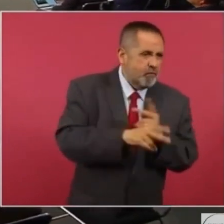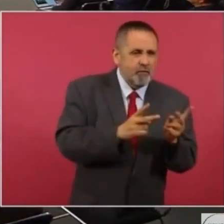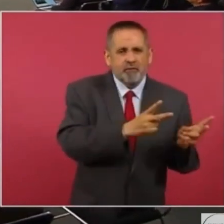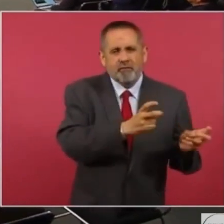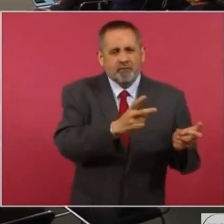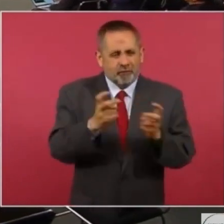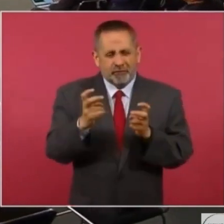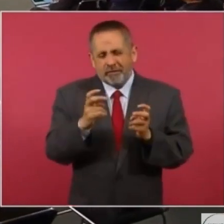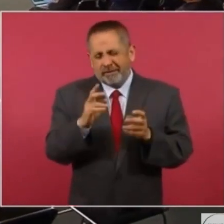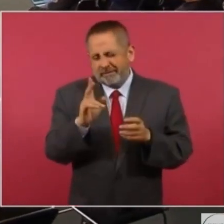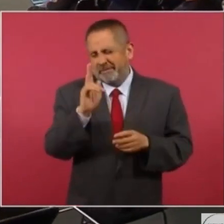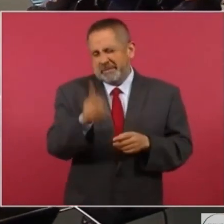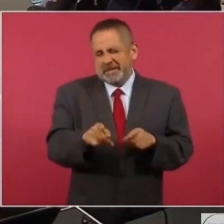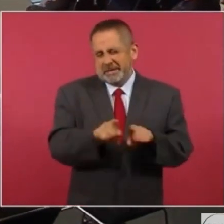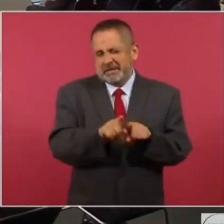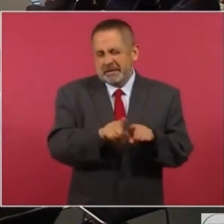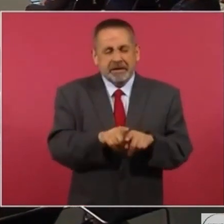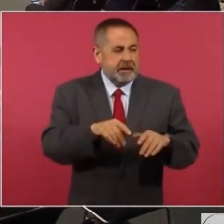y